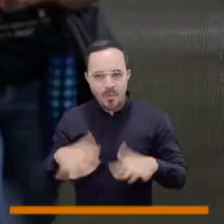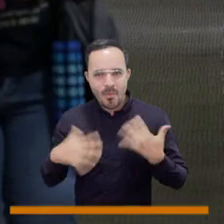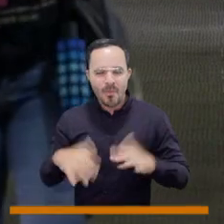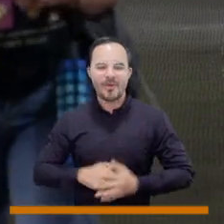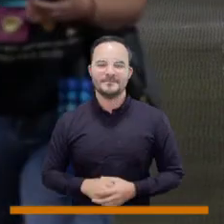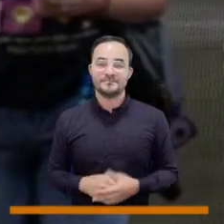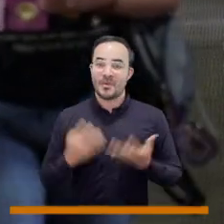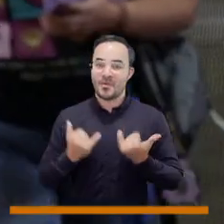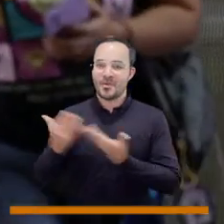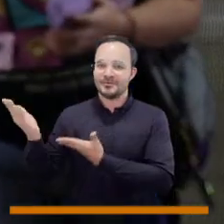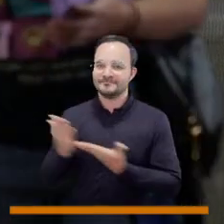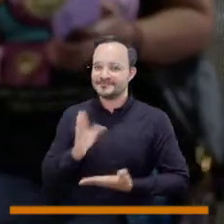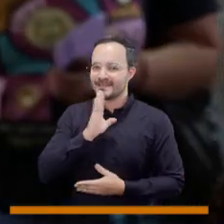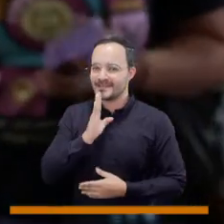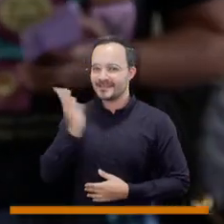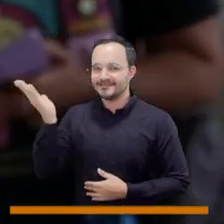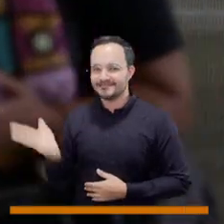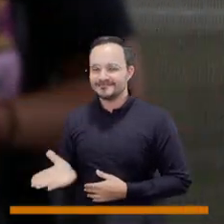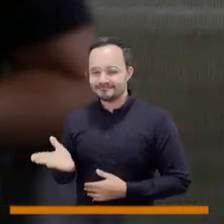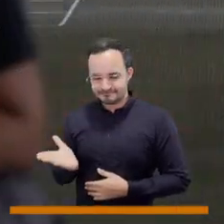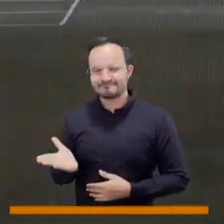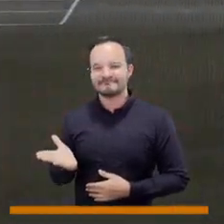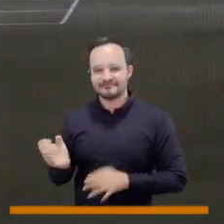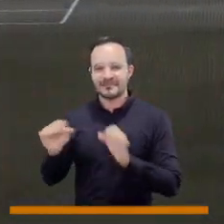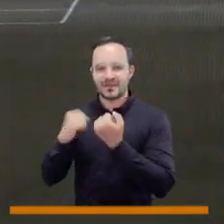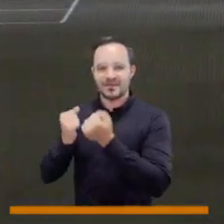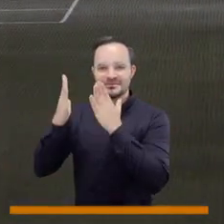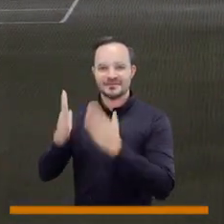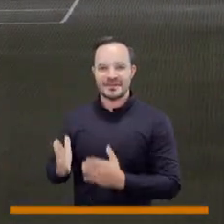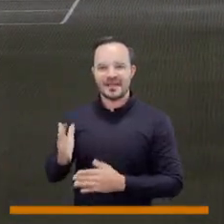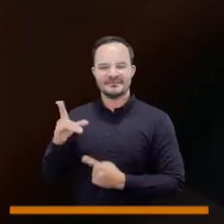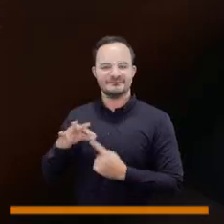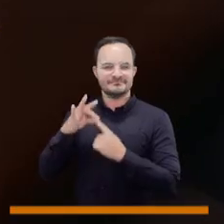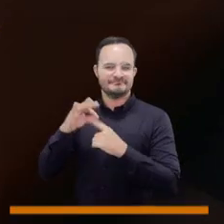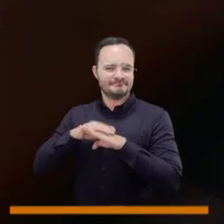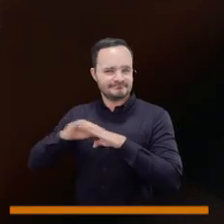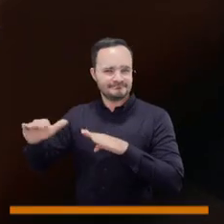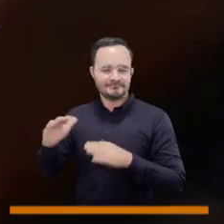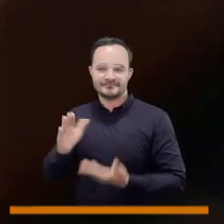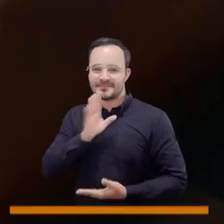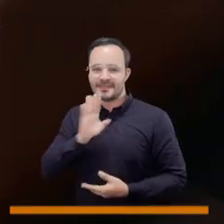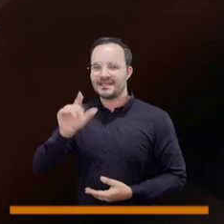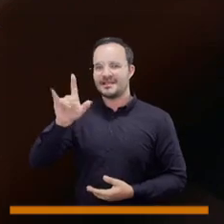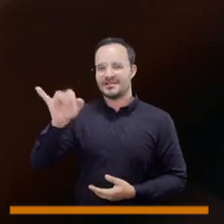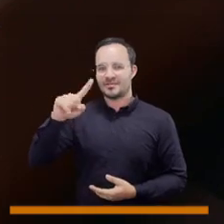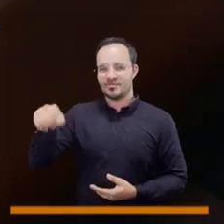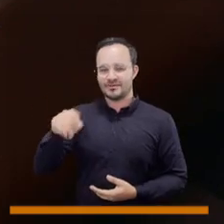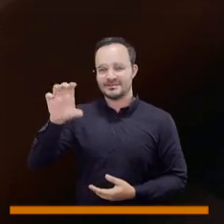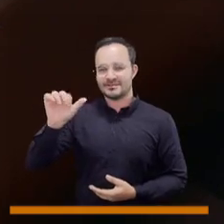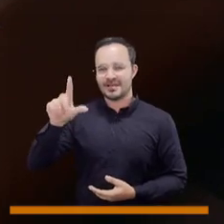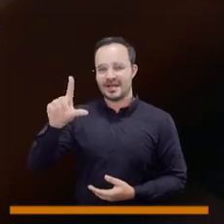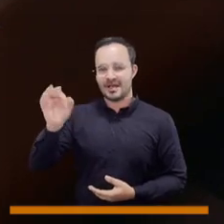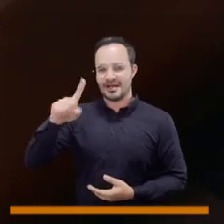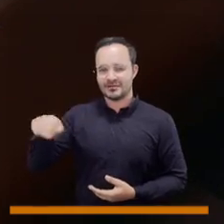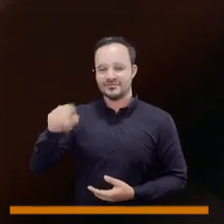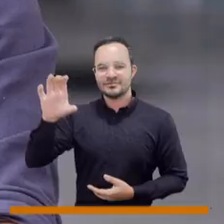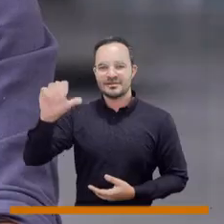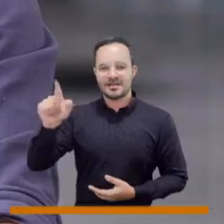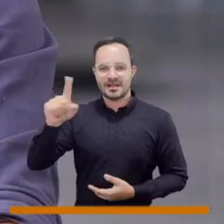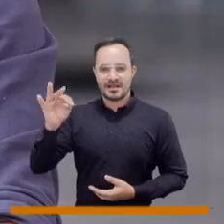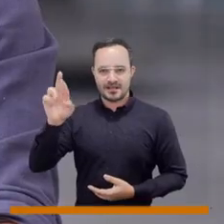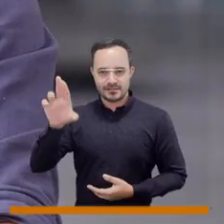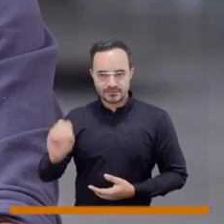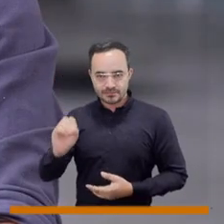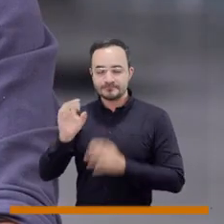espacio, hoy nos encontramos en la compañía de nuestro concejal anfitrión, nuestro concejal Luis Carlos